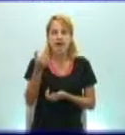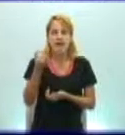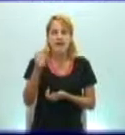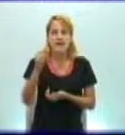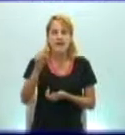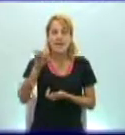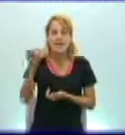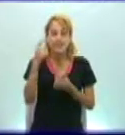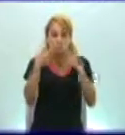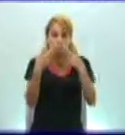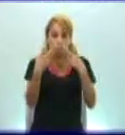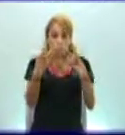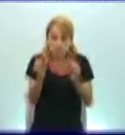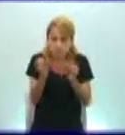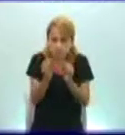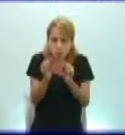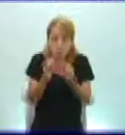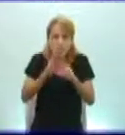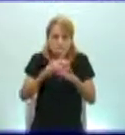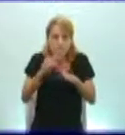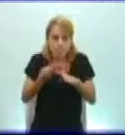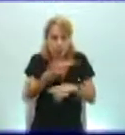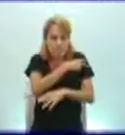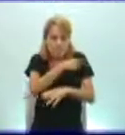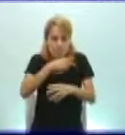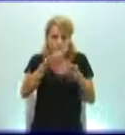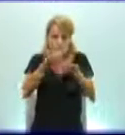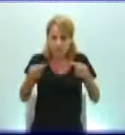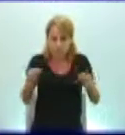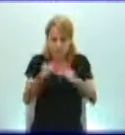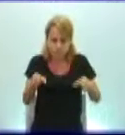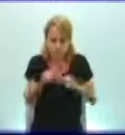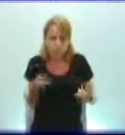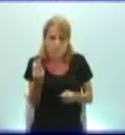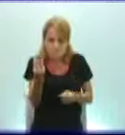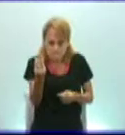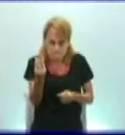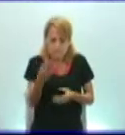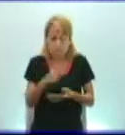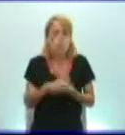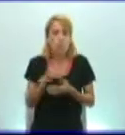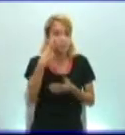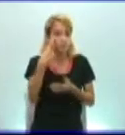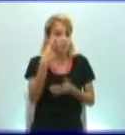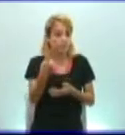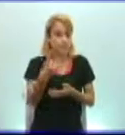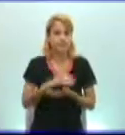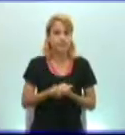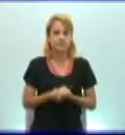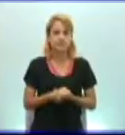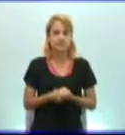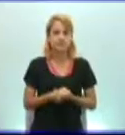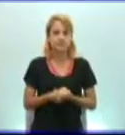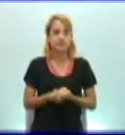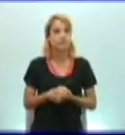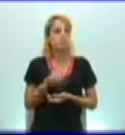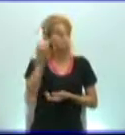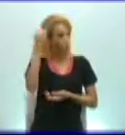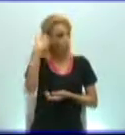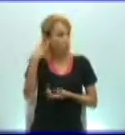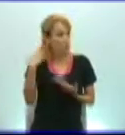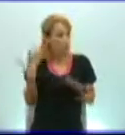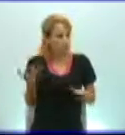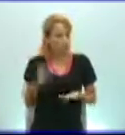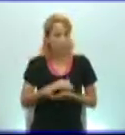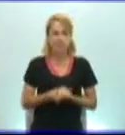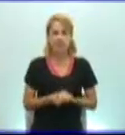las raíces secundarias. Es decir, ya no se puede distinguir entre la raíz principal y las secundarias. Interesante, ¿verdad?